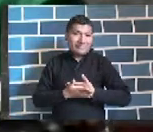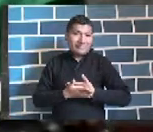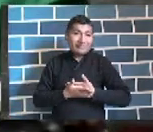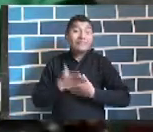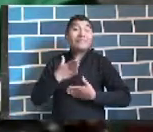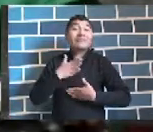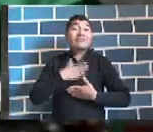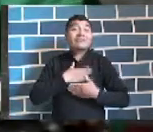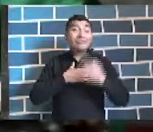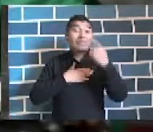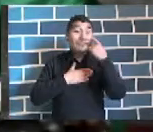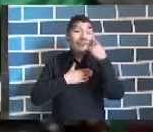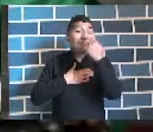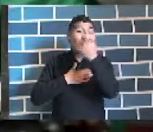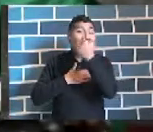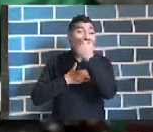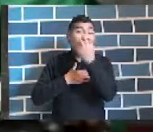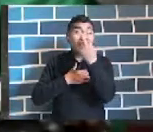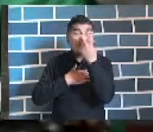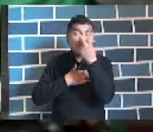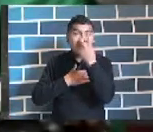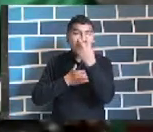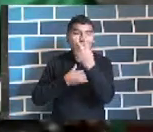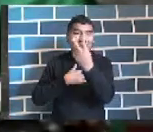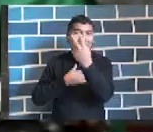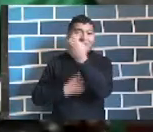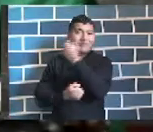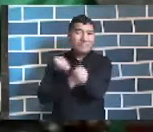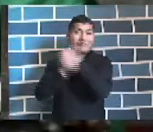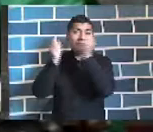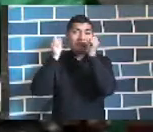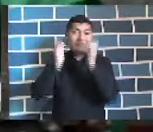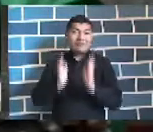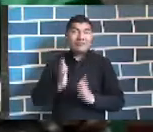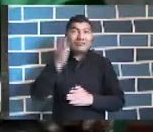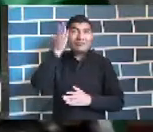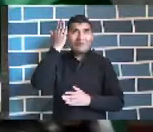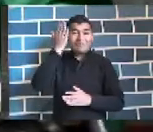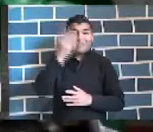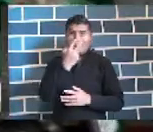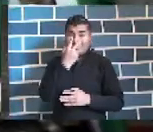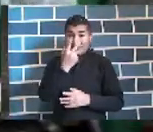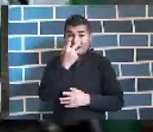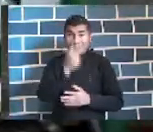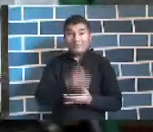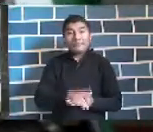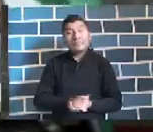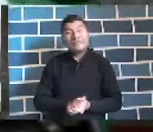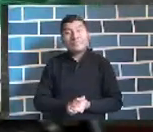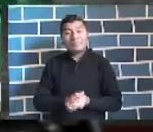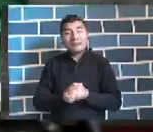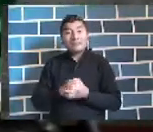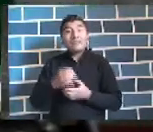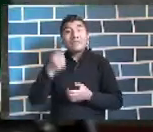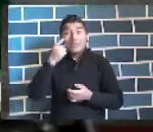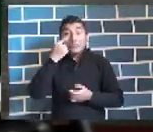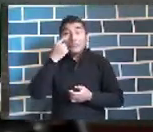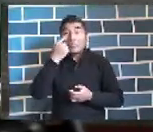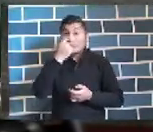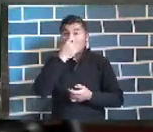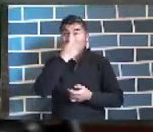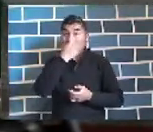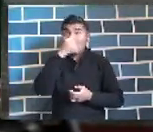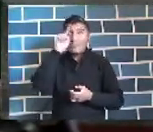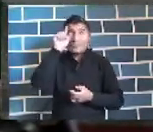Mis ojos han visto al Salvador. Fíjense, fijos los ojos